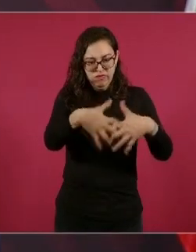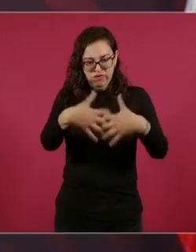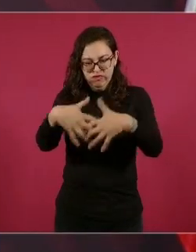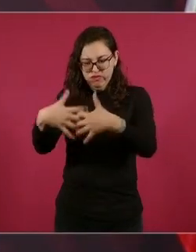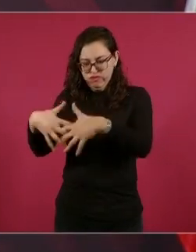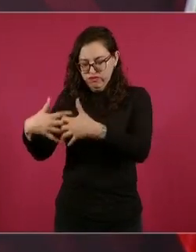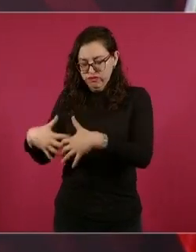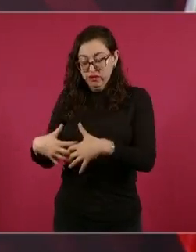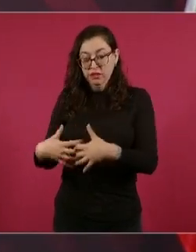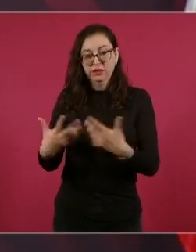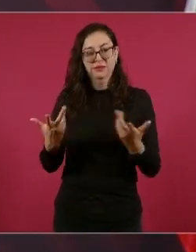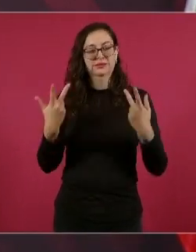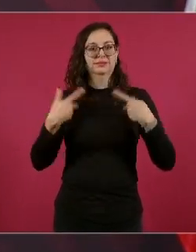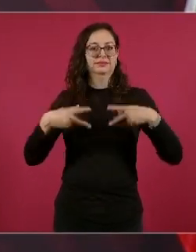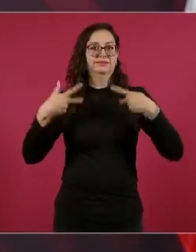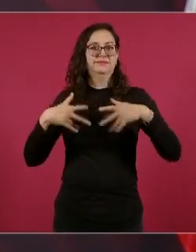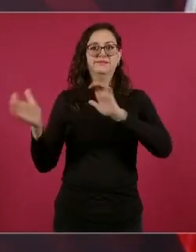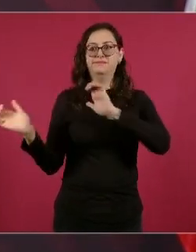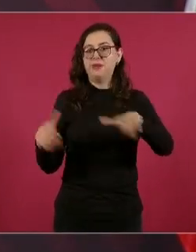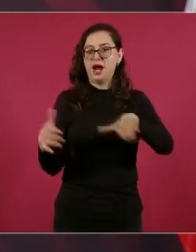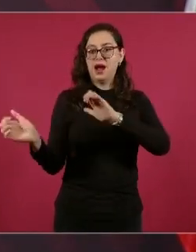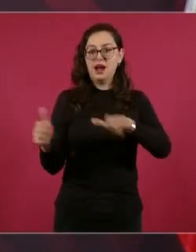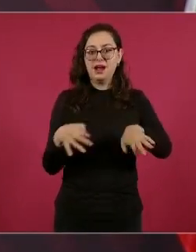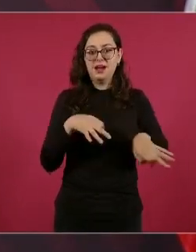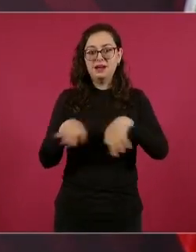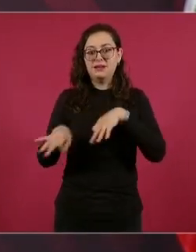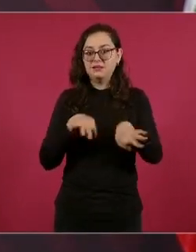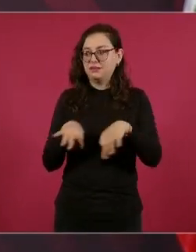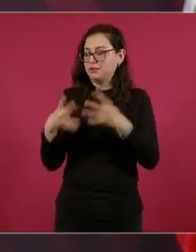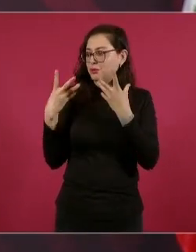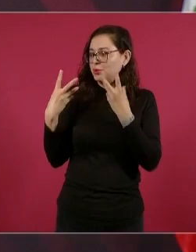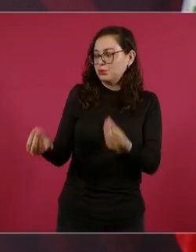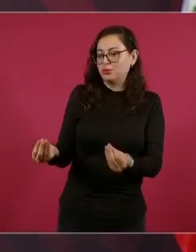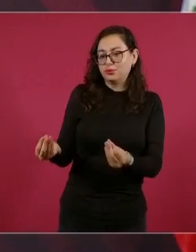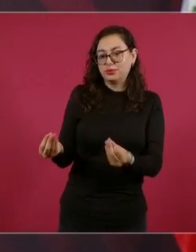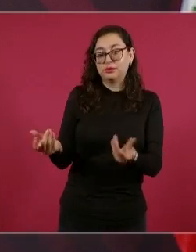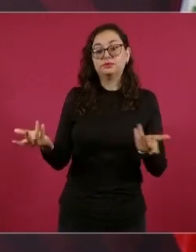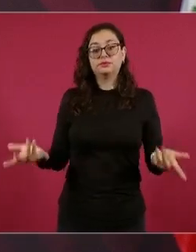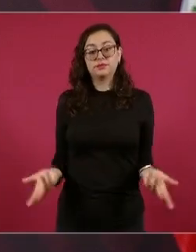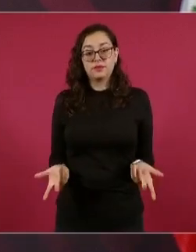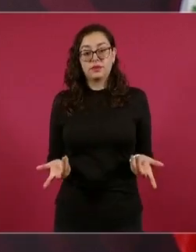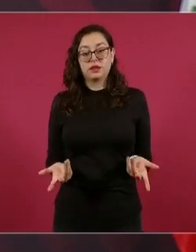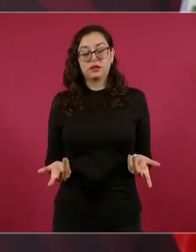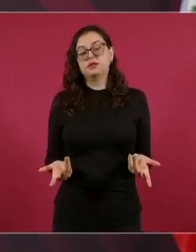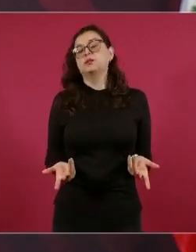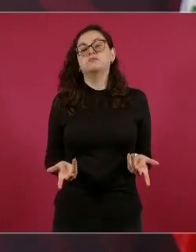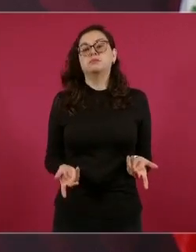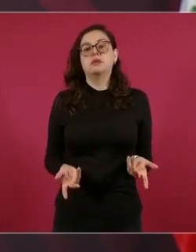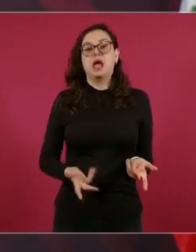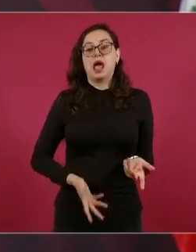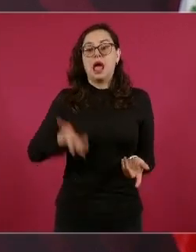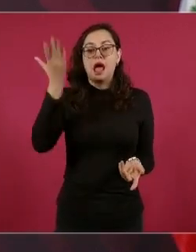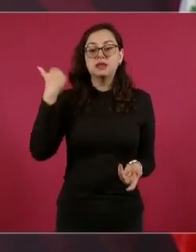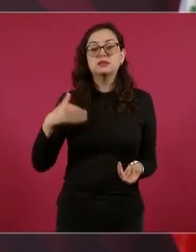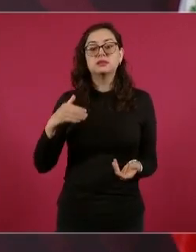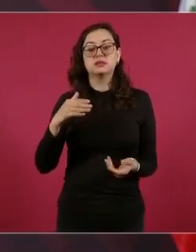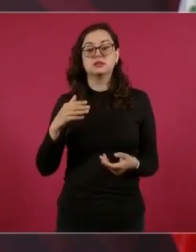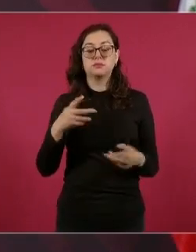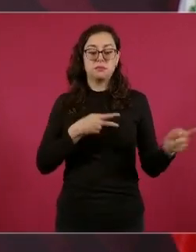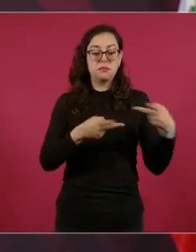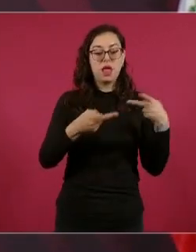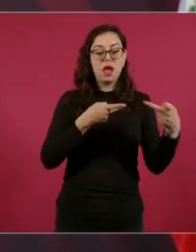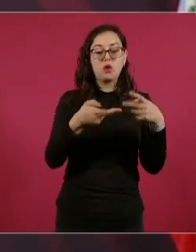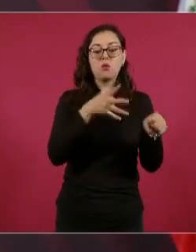vender crudo, de vender petróleo crudo, materia prima, y comprar